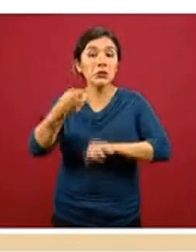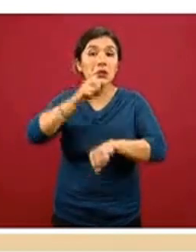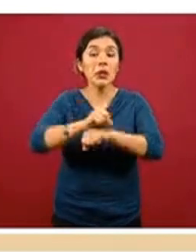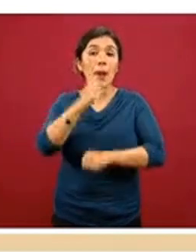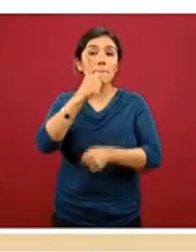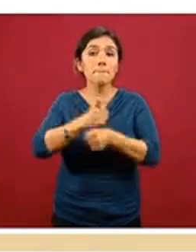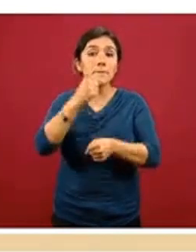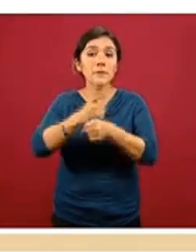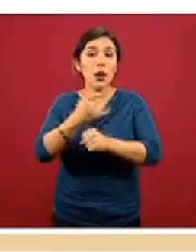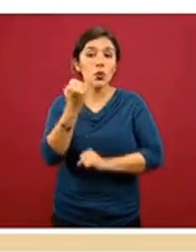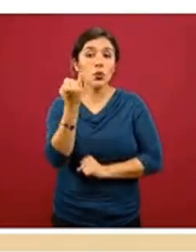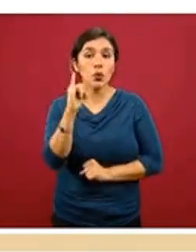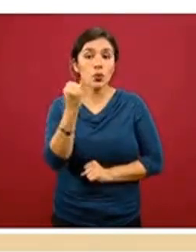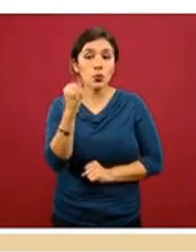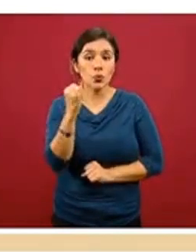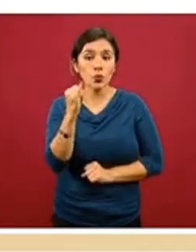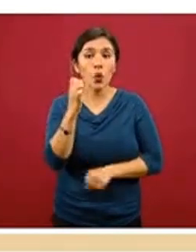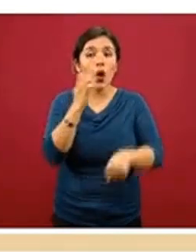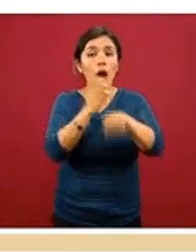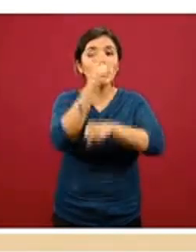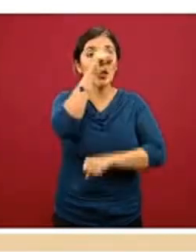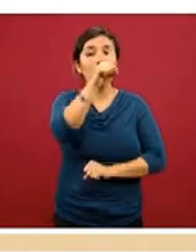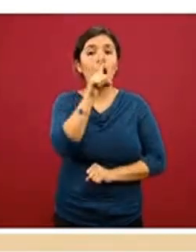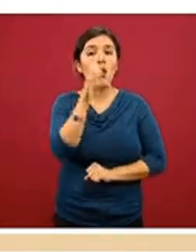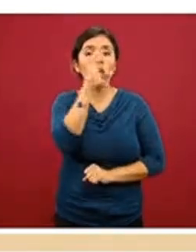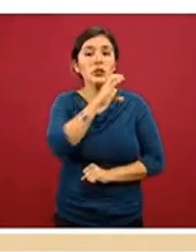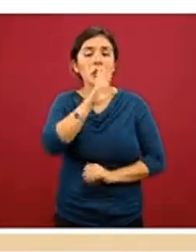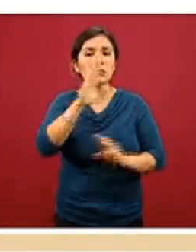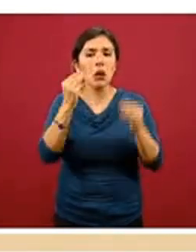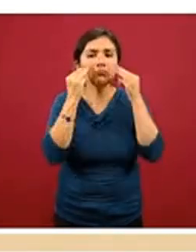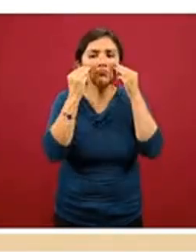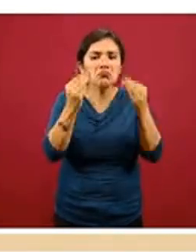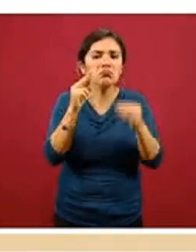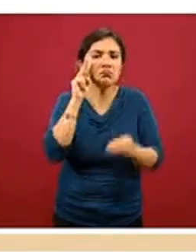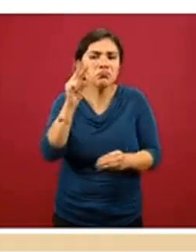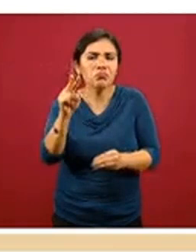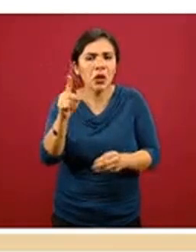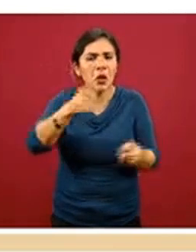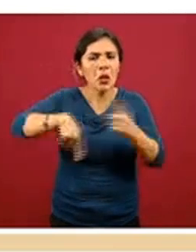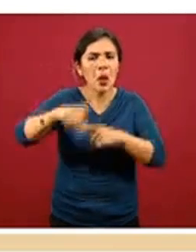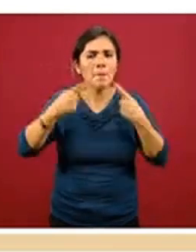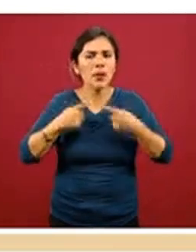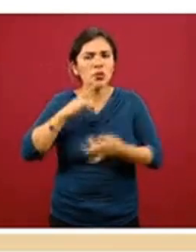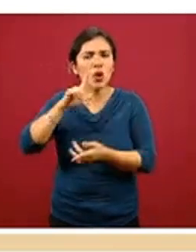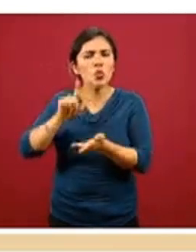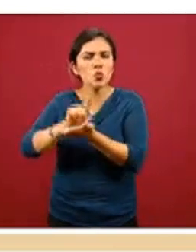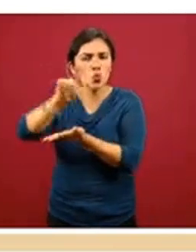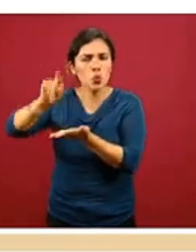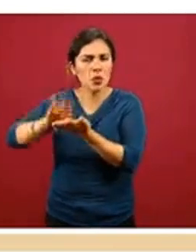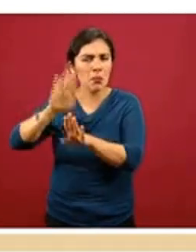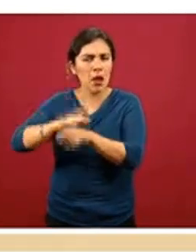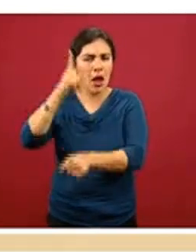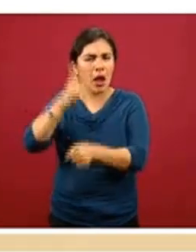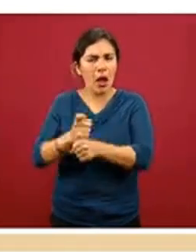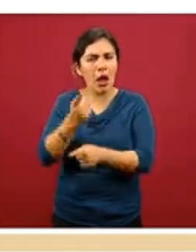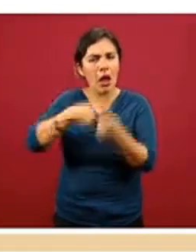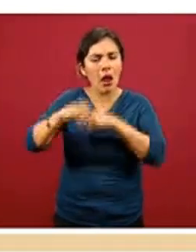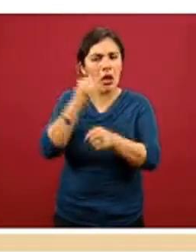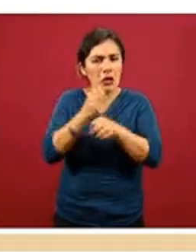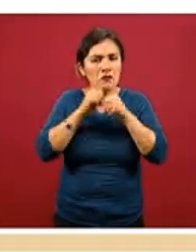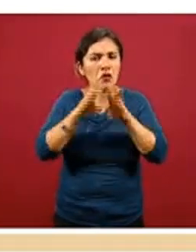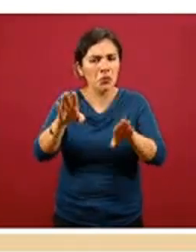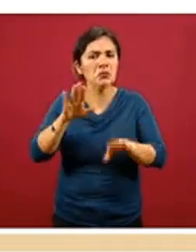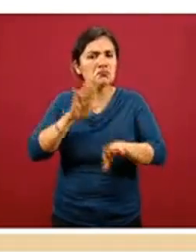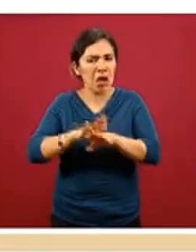1 de junio el estado de Aguascalientes ha mostrado en sus usuarios de Twitter, sobre todo, que son información